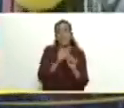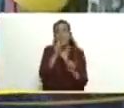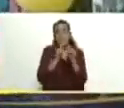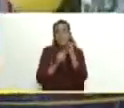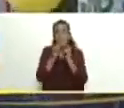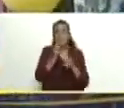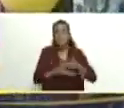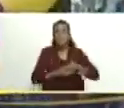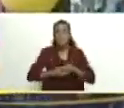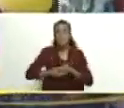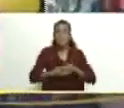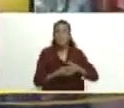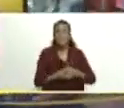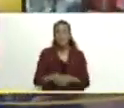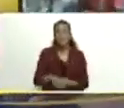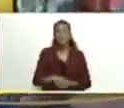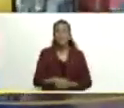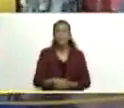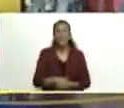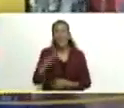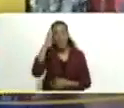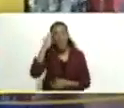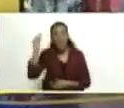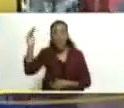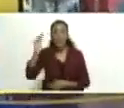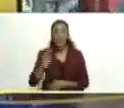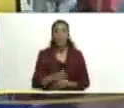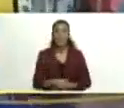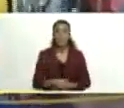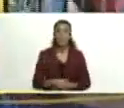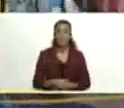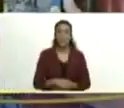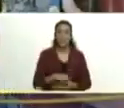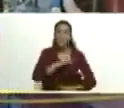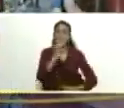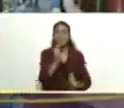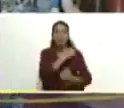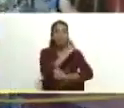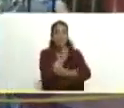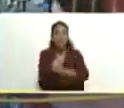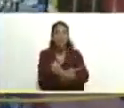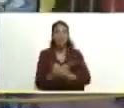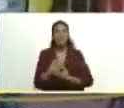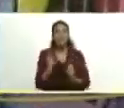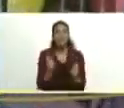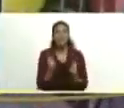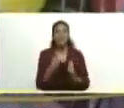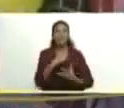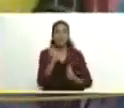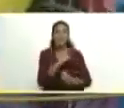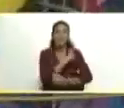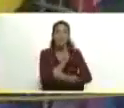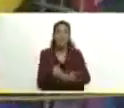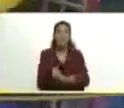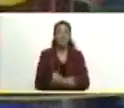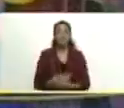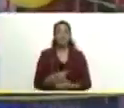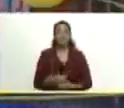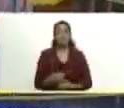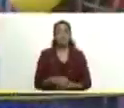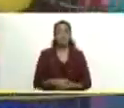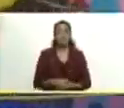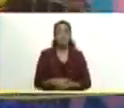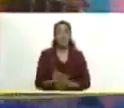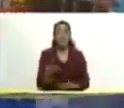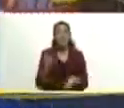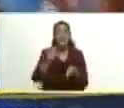Ah. Que Dios me la bendiga, pues. Saludos, presidente. Mucha fuerza, para adelante, pues. Mucha fuerza. Ah. Bueno, aquí me